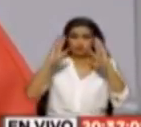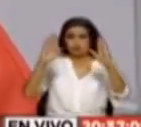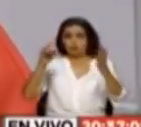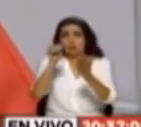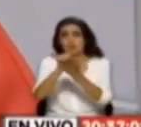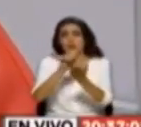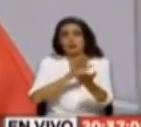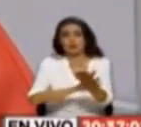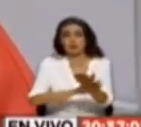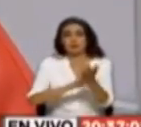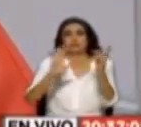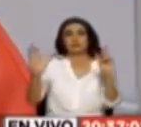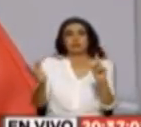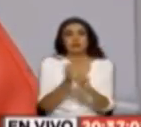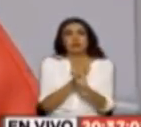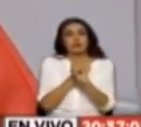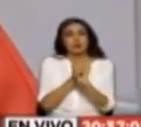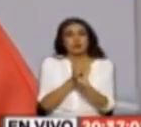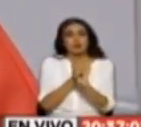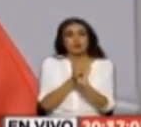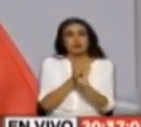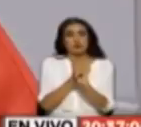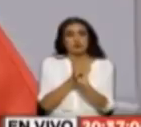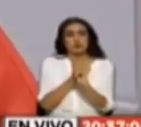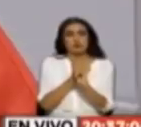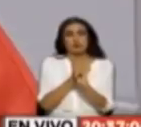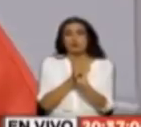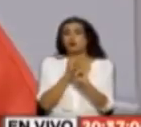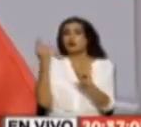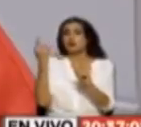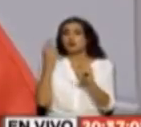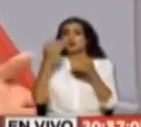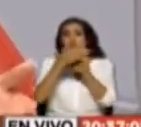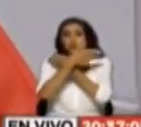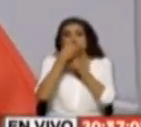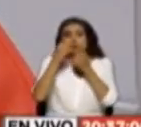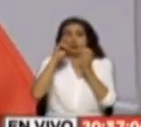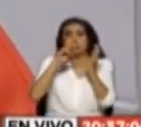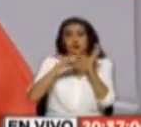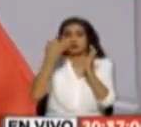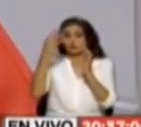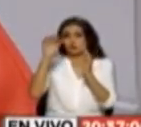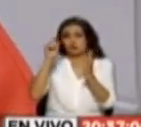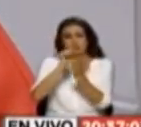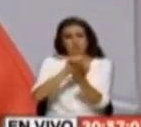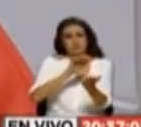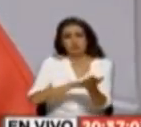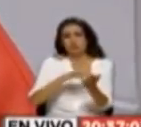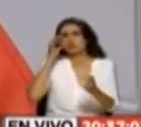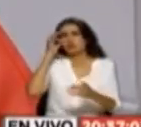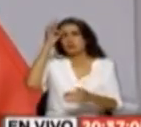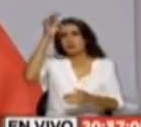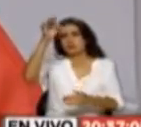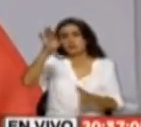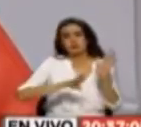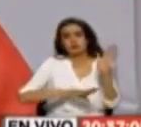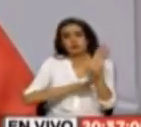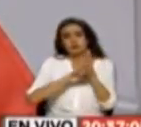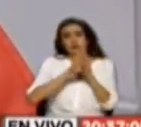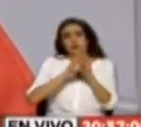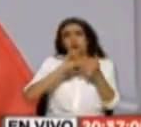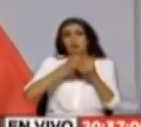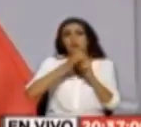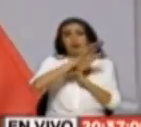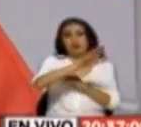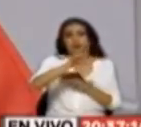propuesta programática de cara no solo a las elecciones del 2019, con proyectos claros de desarrollo local, sino